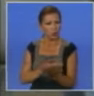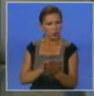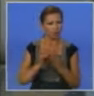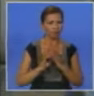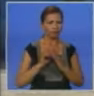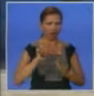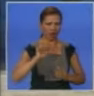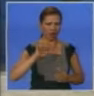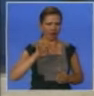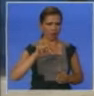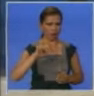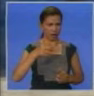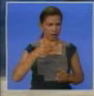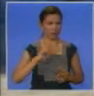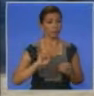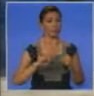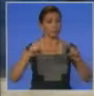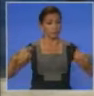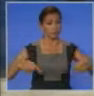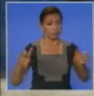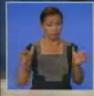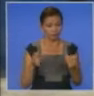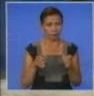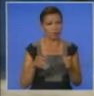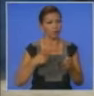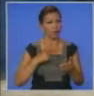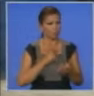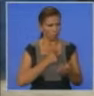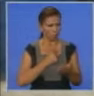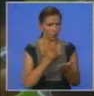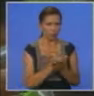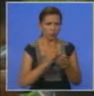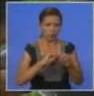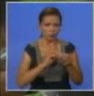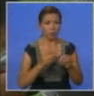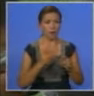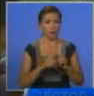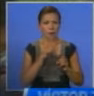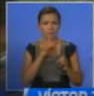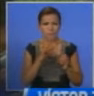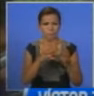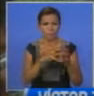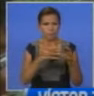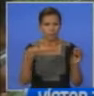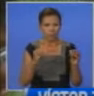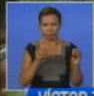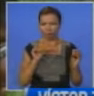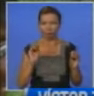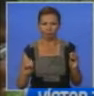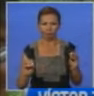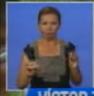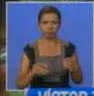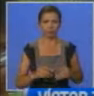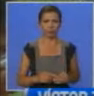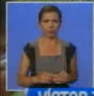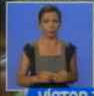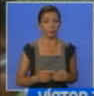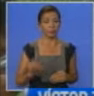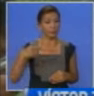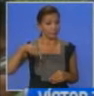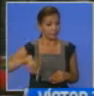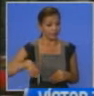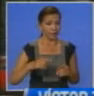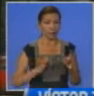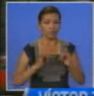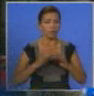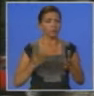la avioneta con placas ecuatorianas clonadas y con bandera mexicana. Pero es sospechoso que aquí en la provincia de Santa Elena esta sea la tercera avioneta que